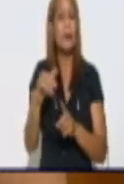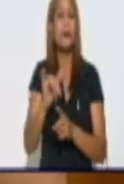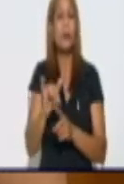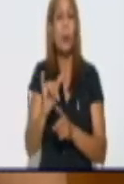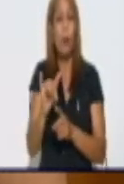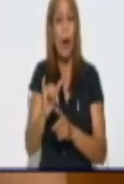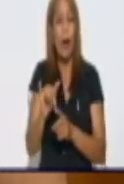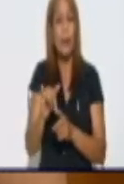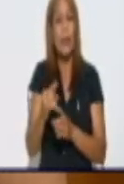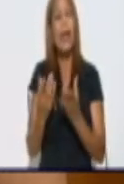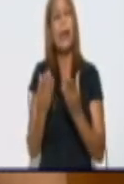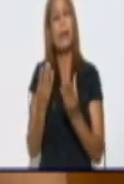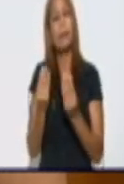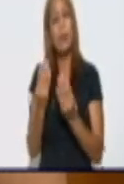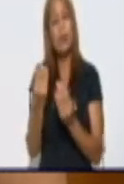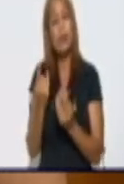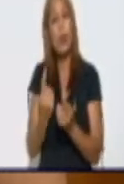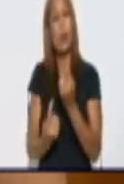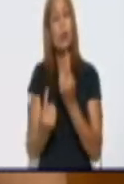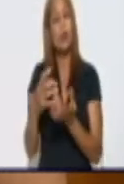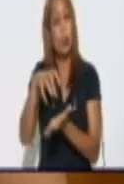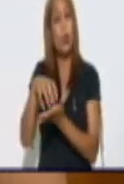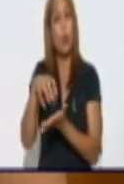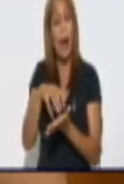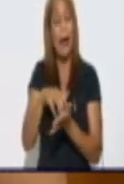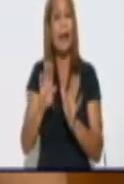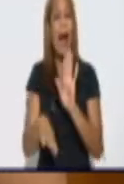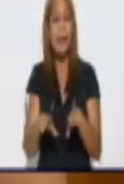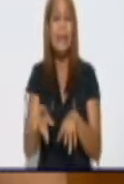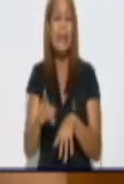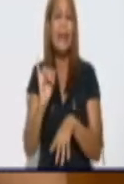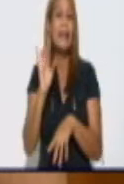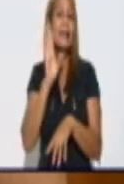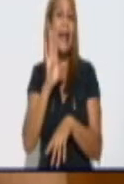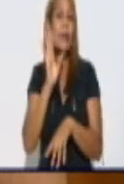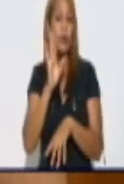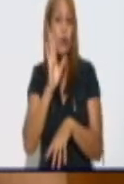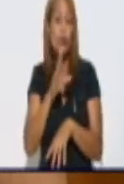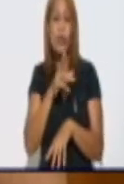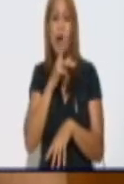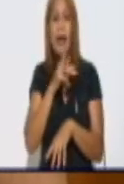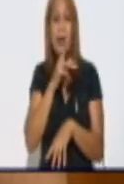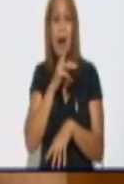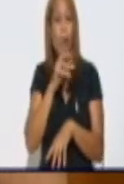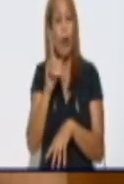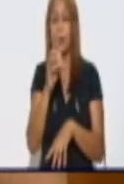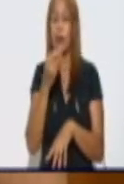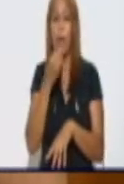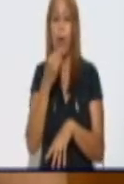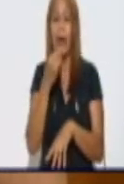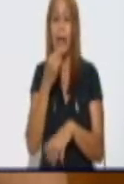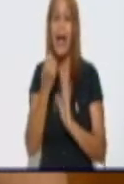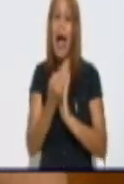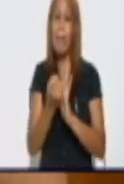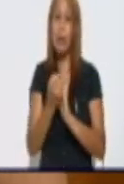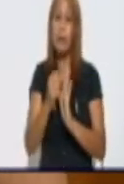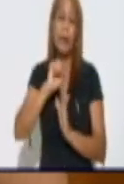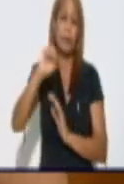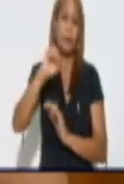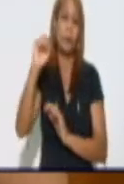en la mayoría de los casos, cuando es mucha la turbidez, también se paran y no puede entonces apoyar el rebombeo, vayamos. Eso es la